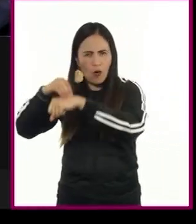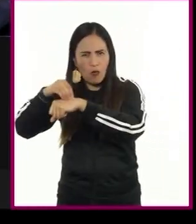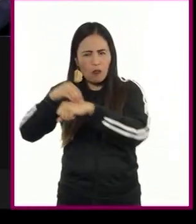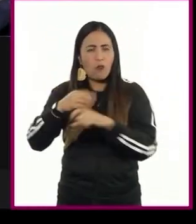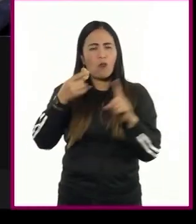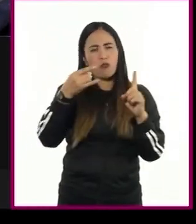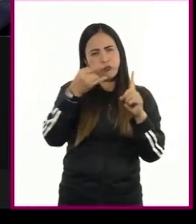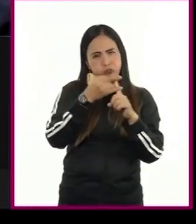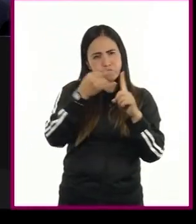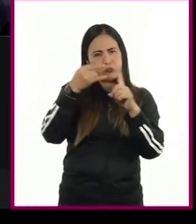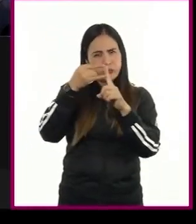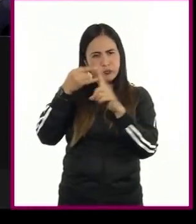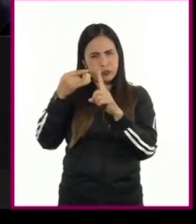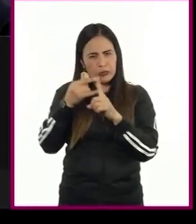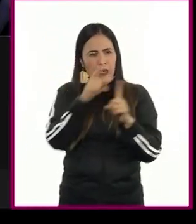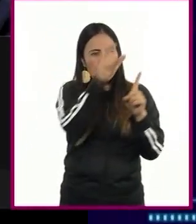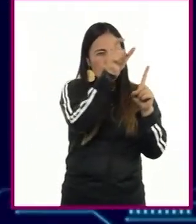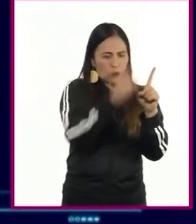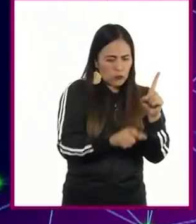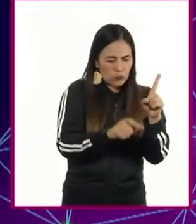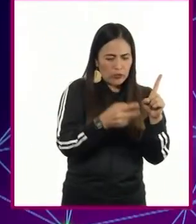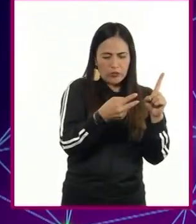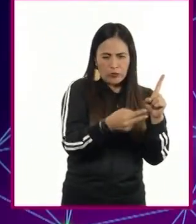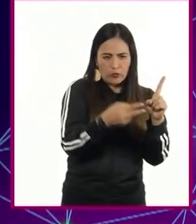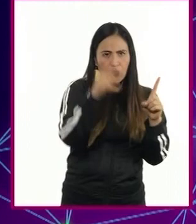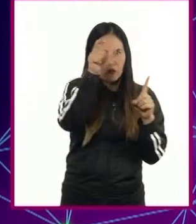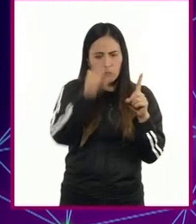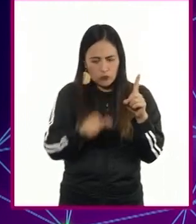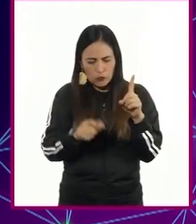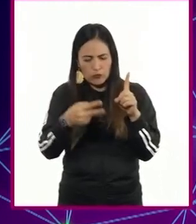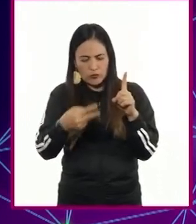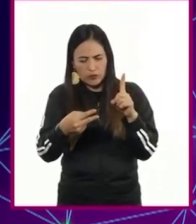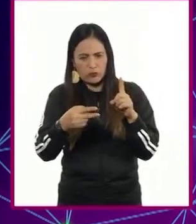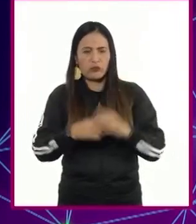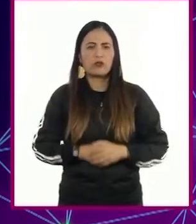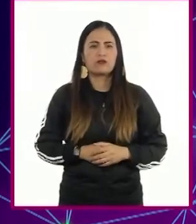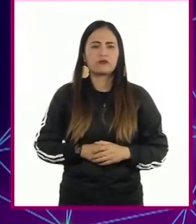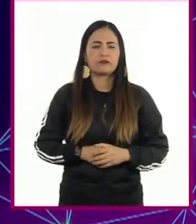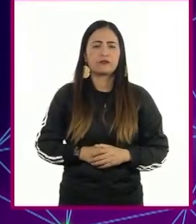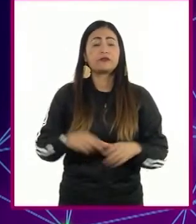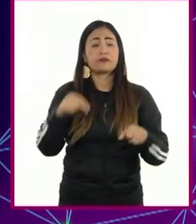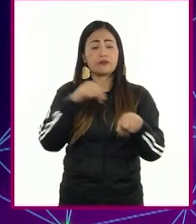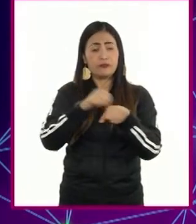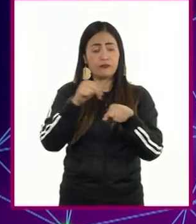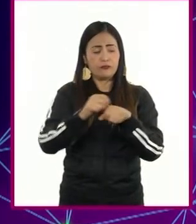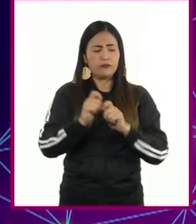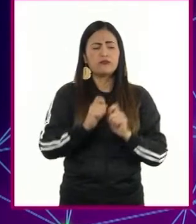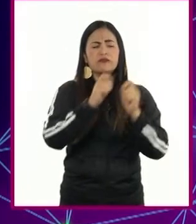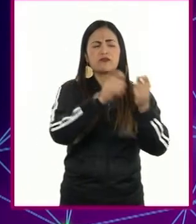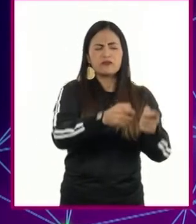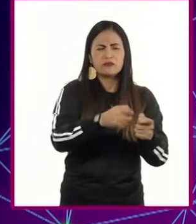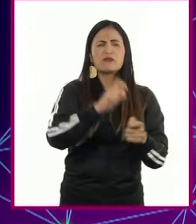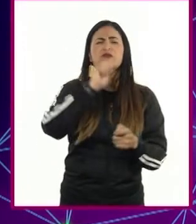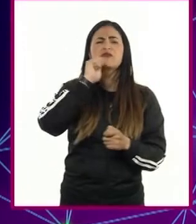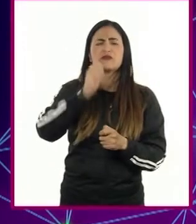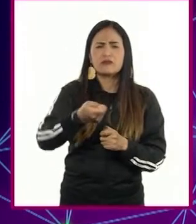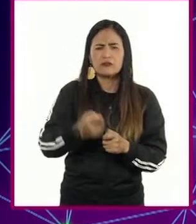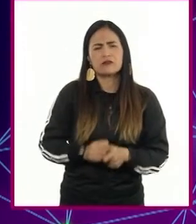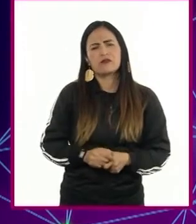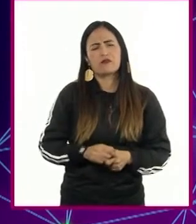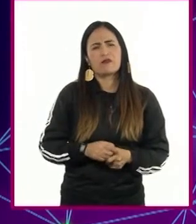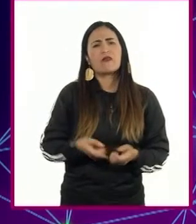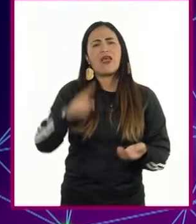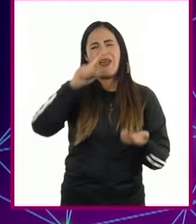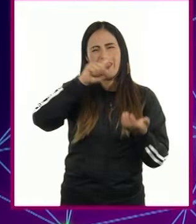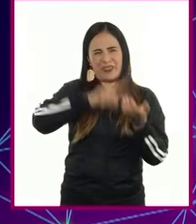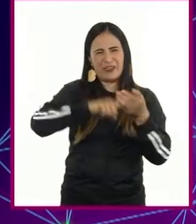siempre para cada línea la misma suma. El número asignado se refiere al número de casillas de